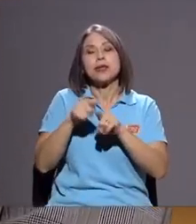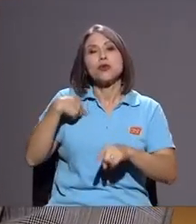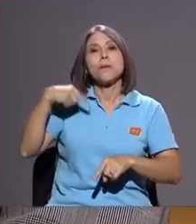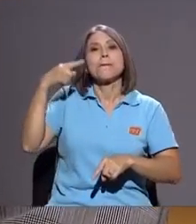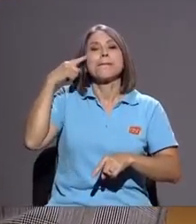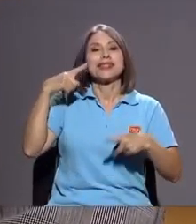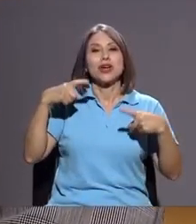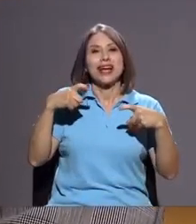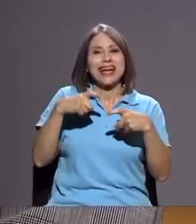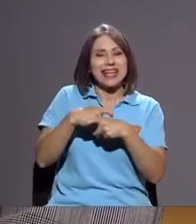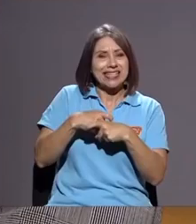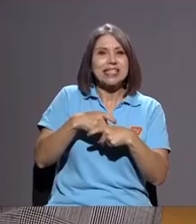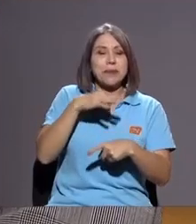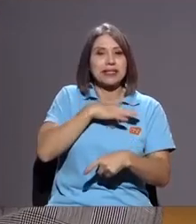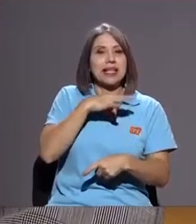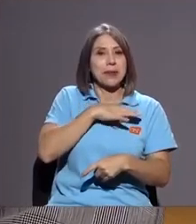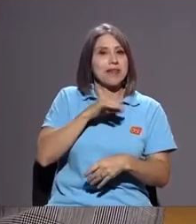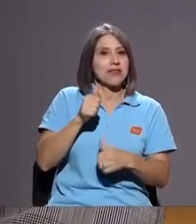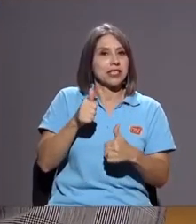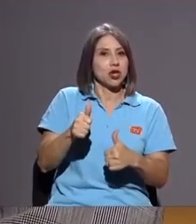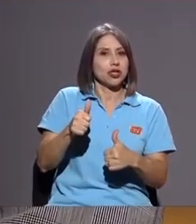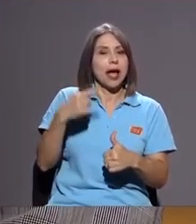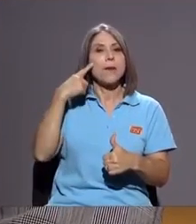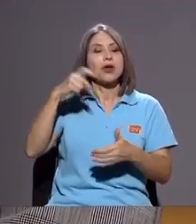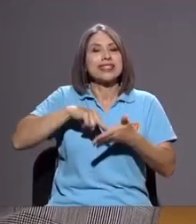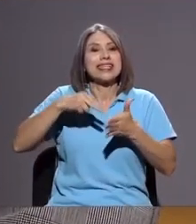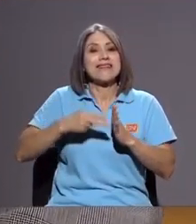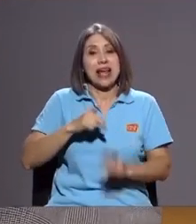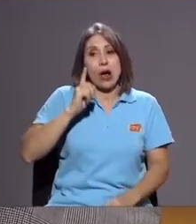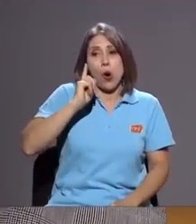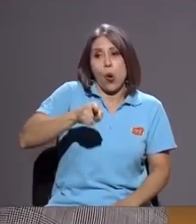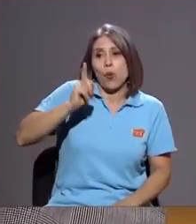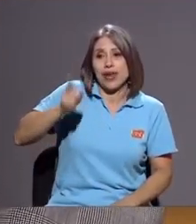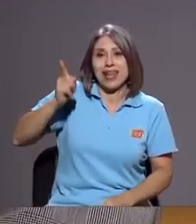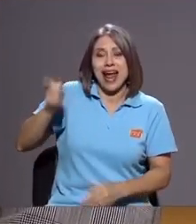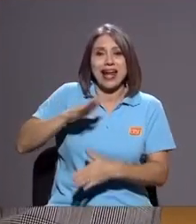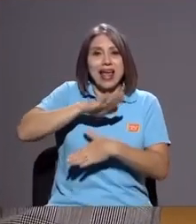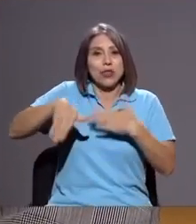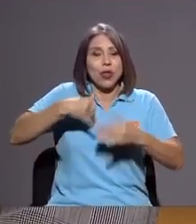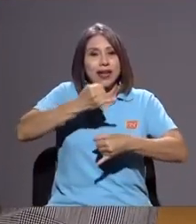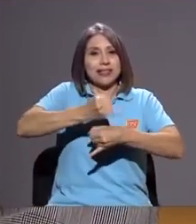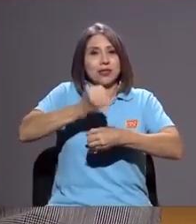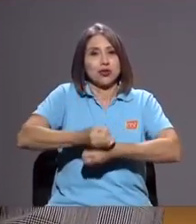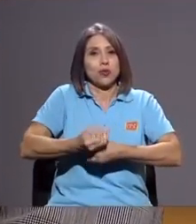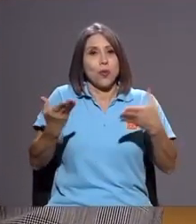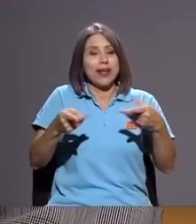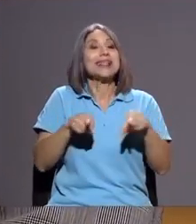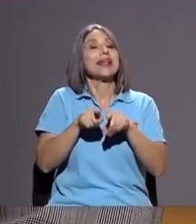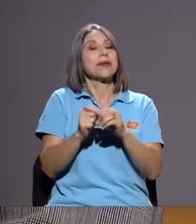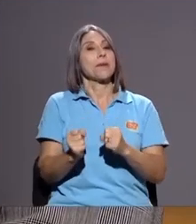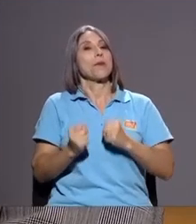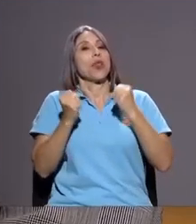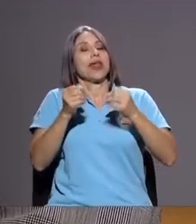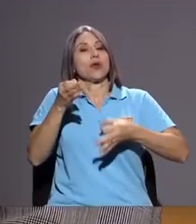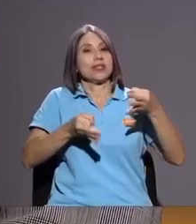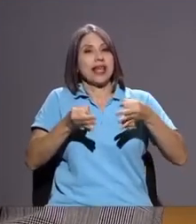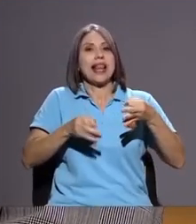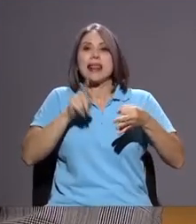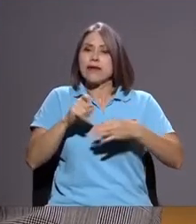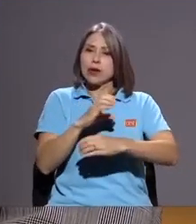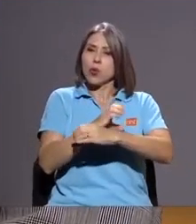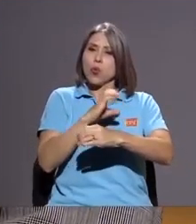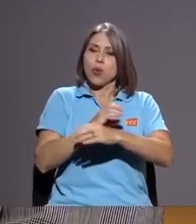ser beneficiosa en el sentido de que va a obligar a todas las instituciones públicas, incluido el Poder Judicial, a racionalizar sus gastos, sobre